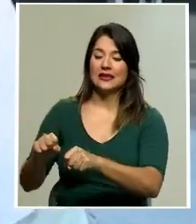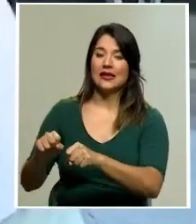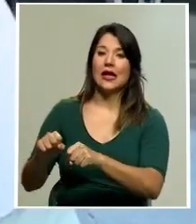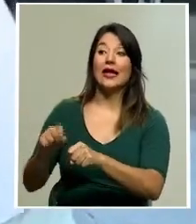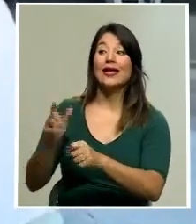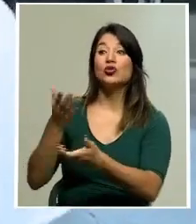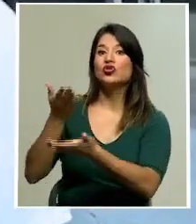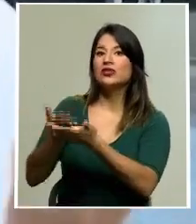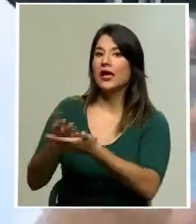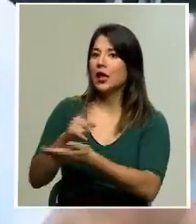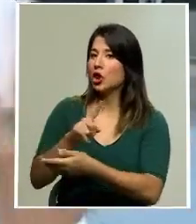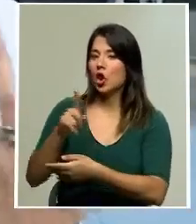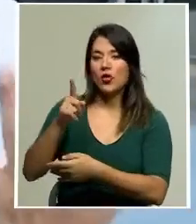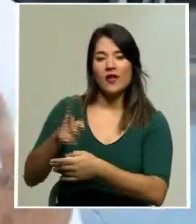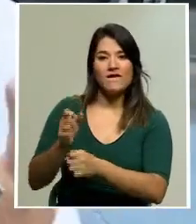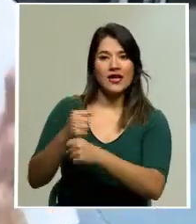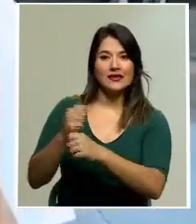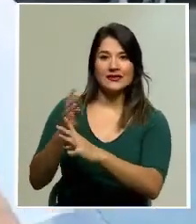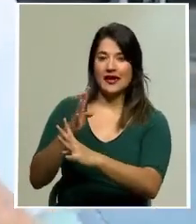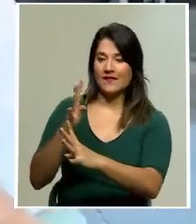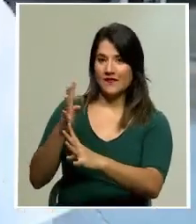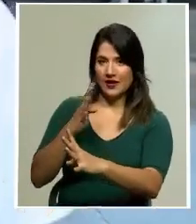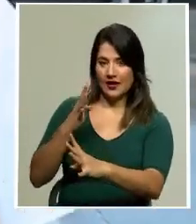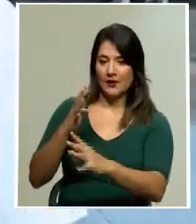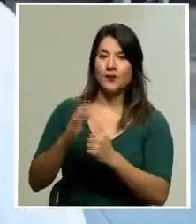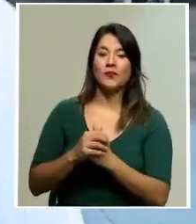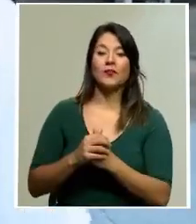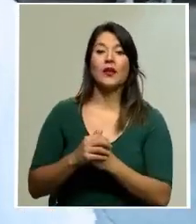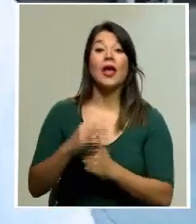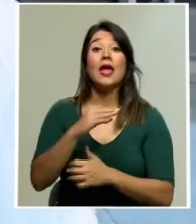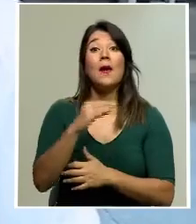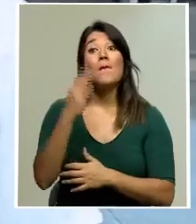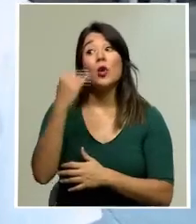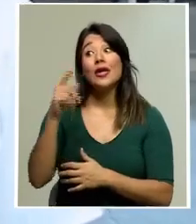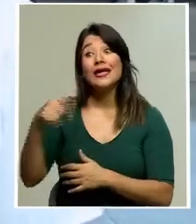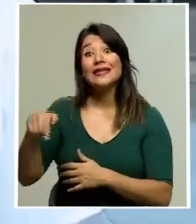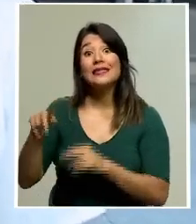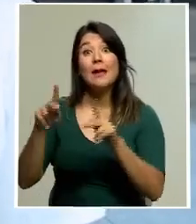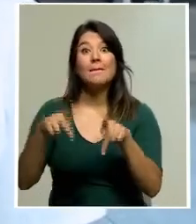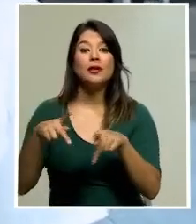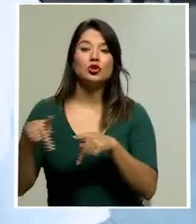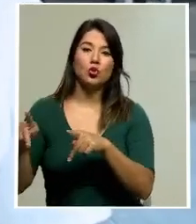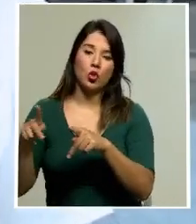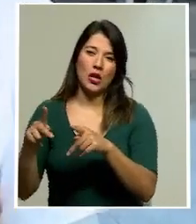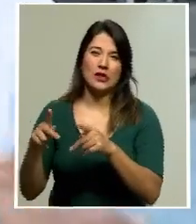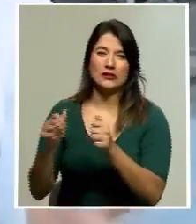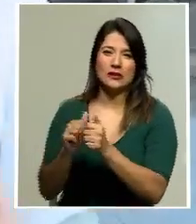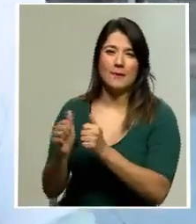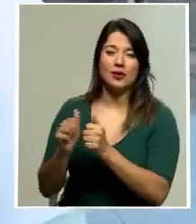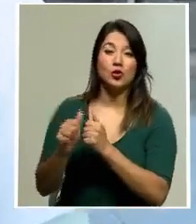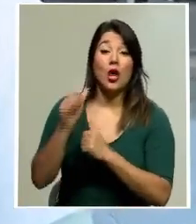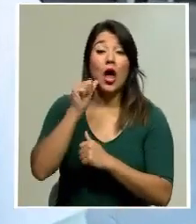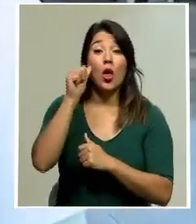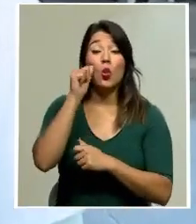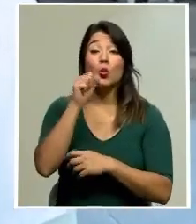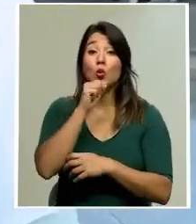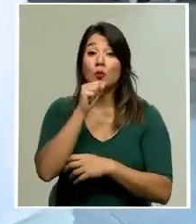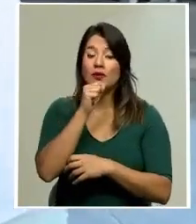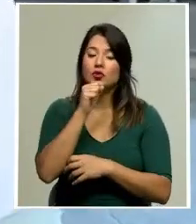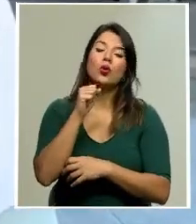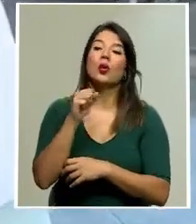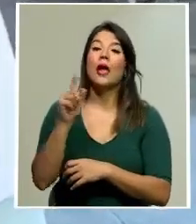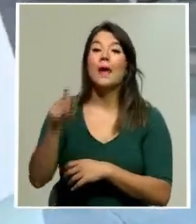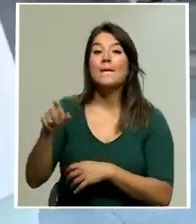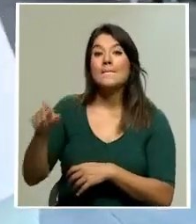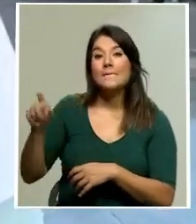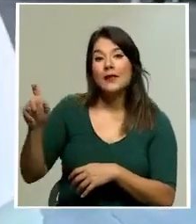no tengan que hacer todas estas fichas, estas filas, tomando en cuenta que son personas mayores. Hay adultos mayores todavía, quedan algún poquito rezagados, son